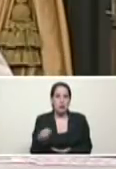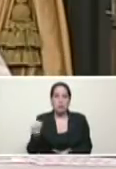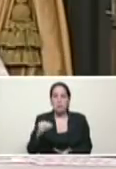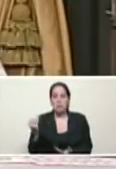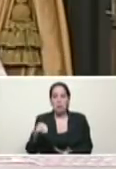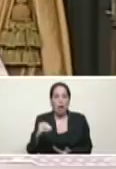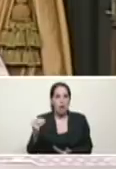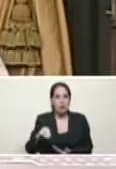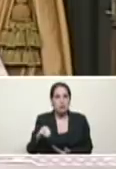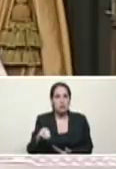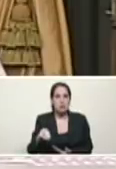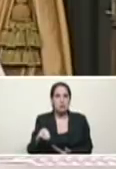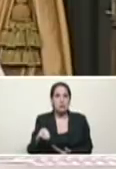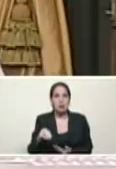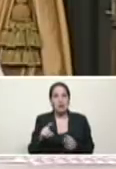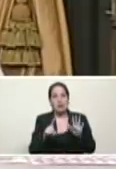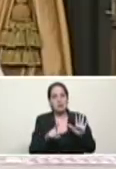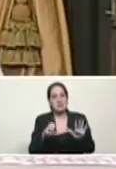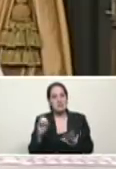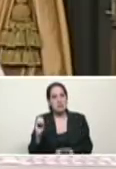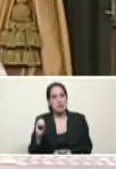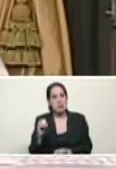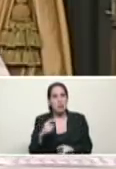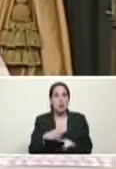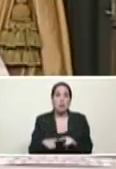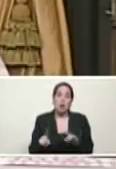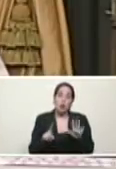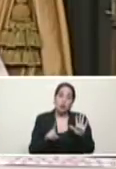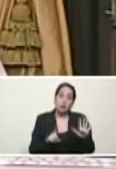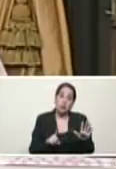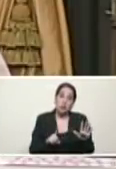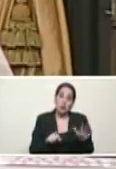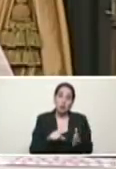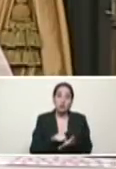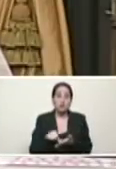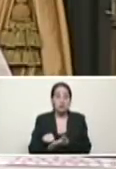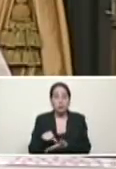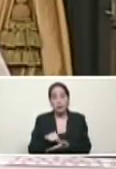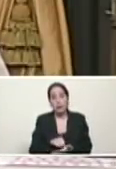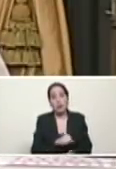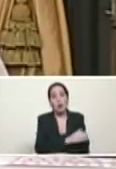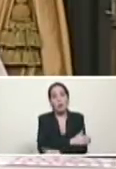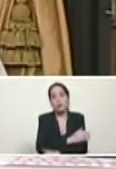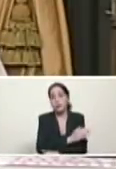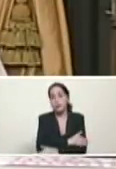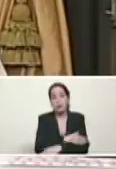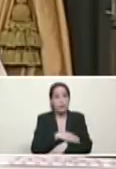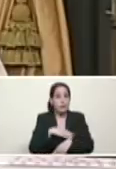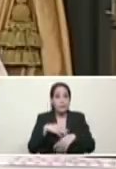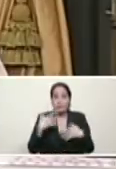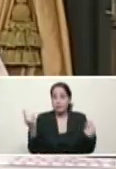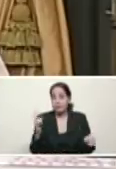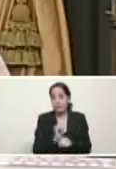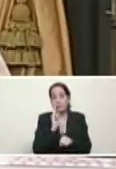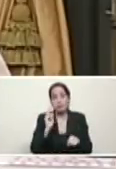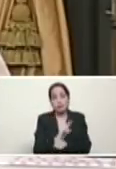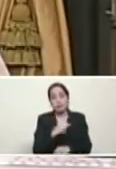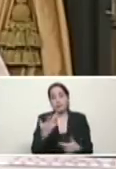incorporadas, eran 60, pero hay 6 ciudades donde los alcaldes opositores son unos vagos,